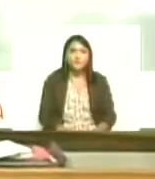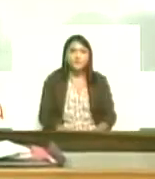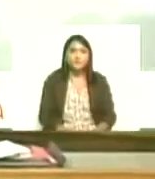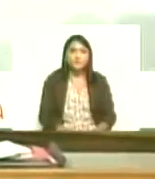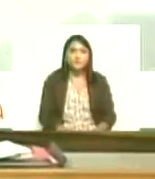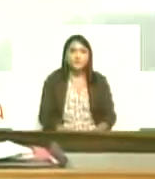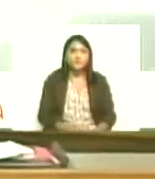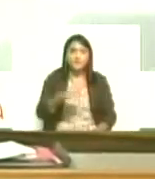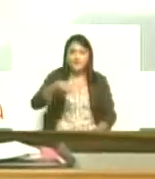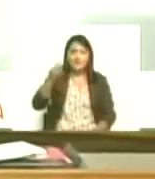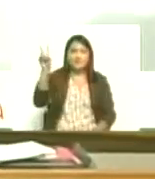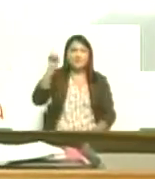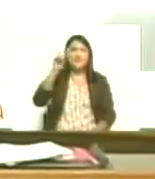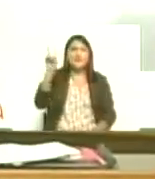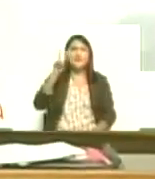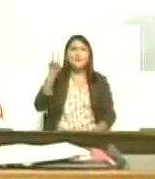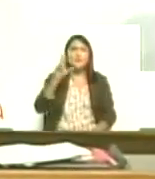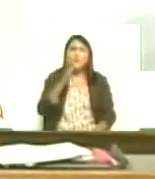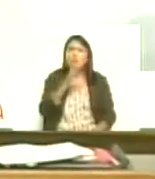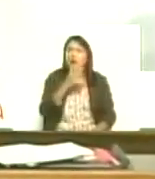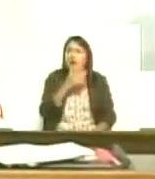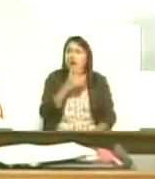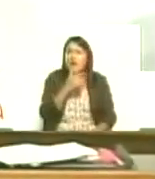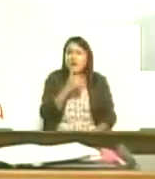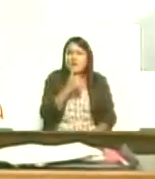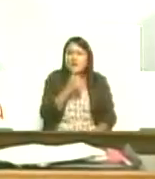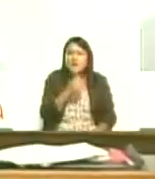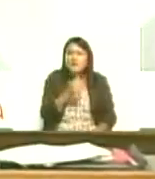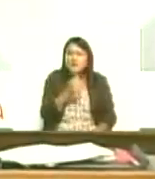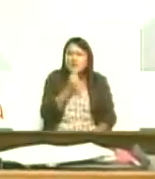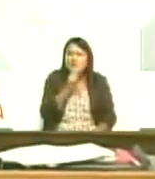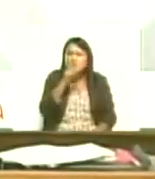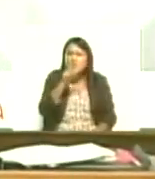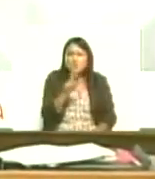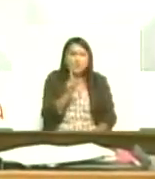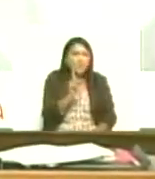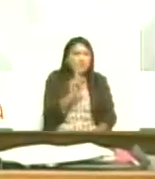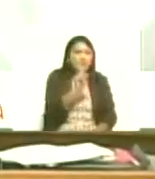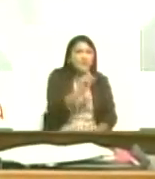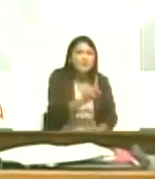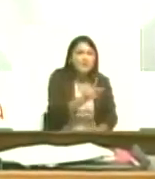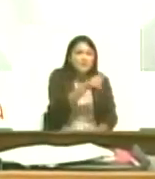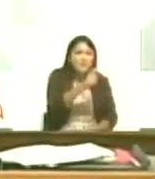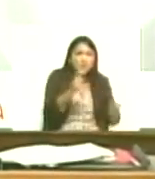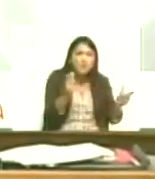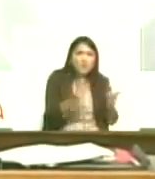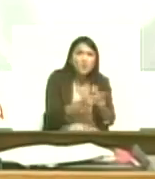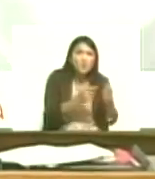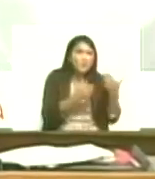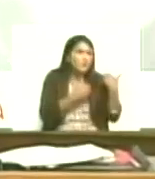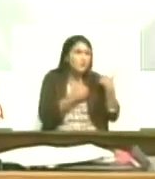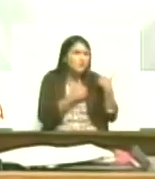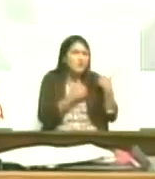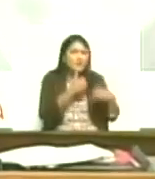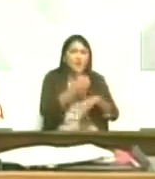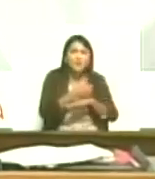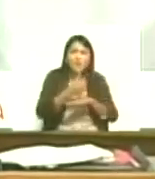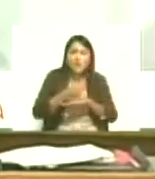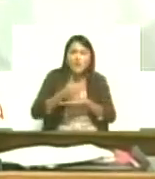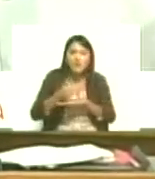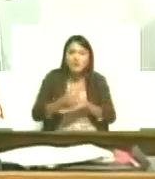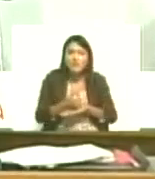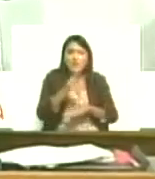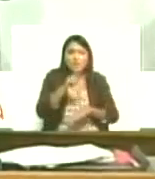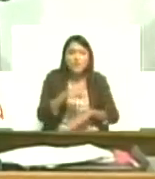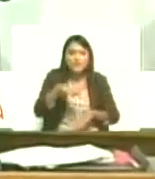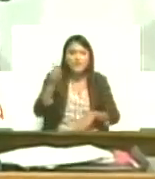Venezuela no tuvo ni siquiera un representante que pudiera asistir a esas reuniones. Y como bien dijo el doctor